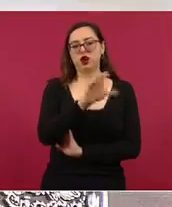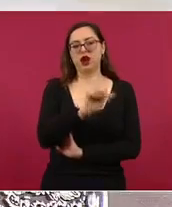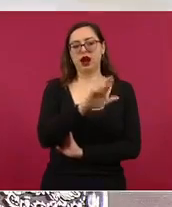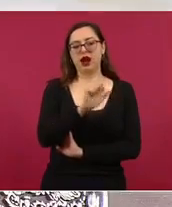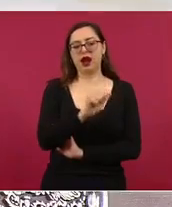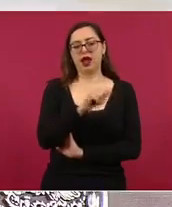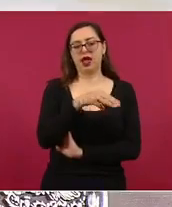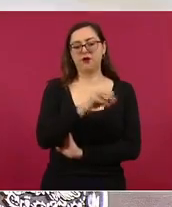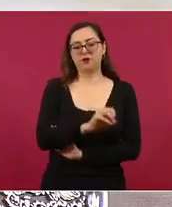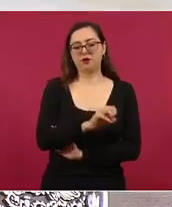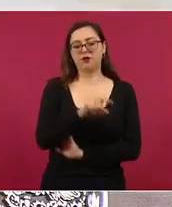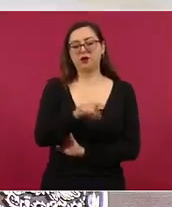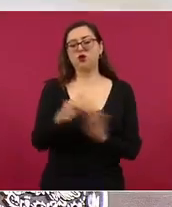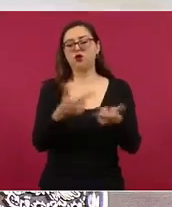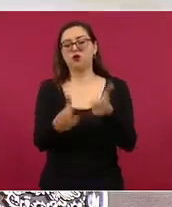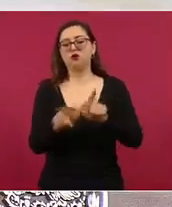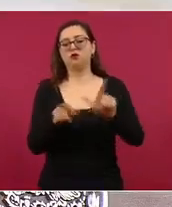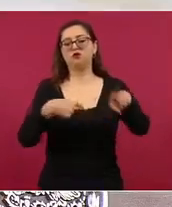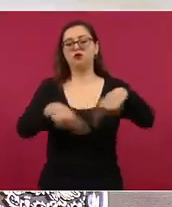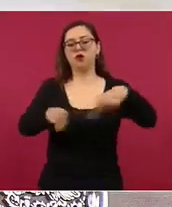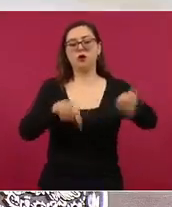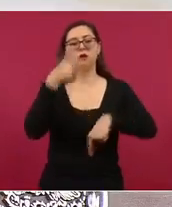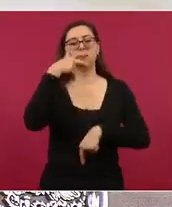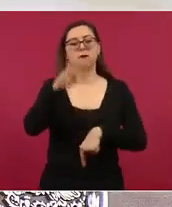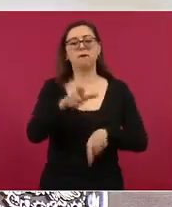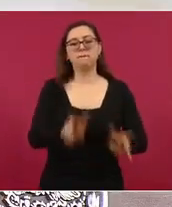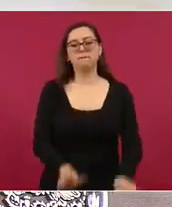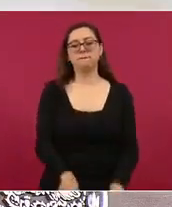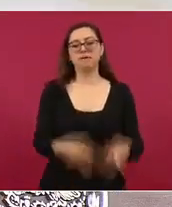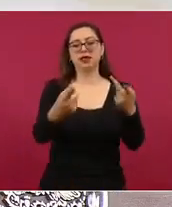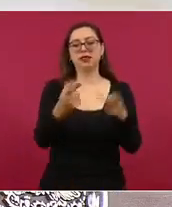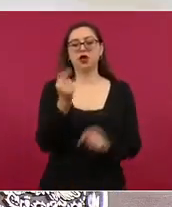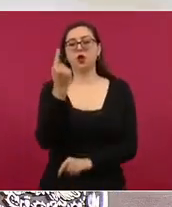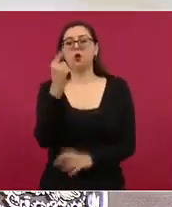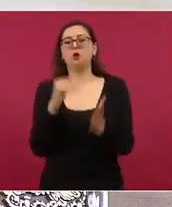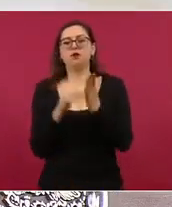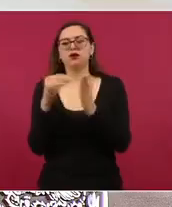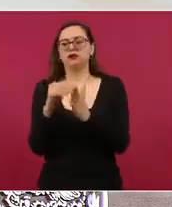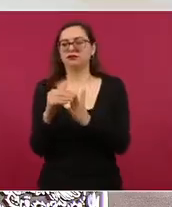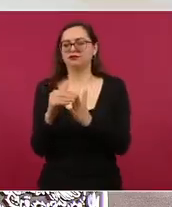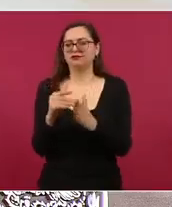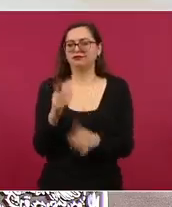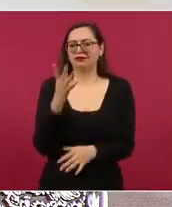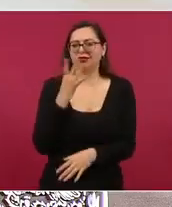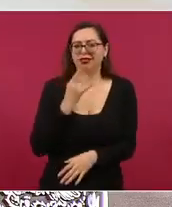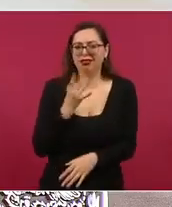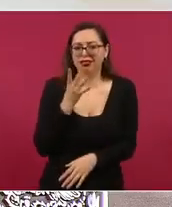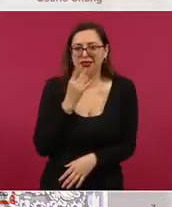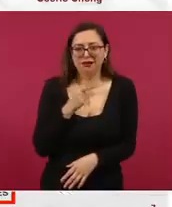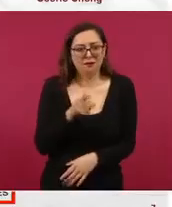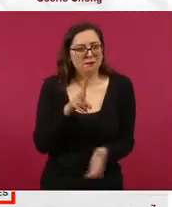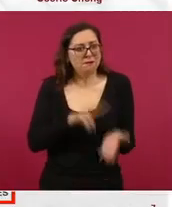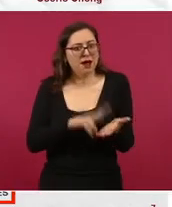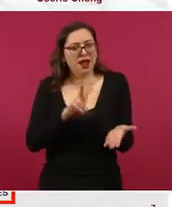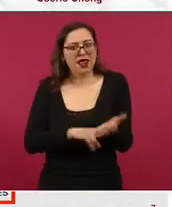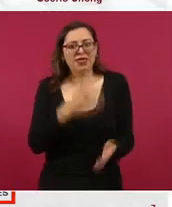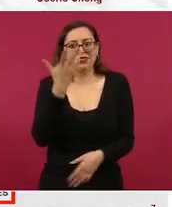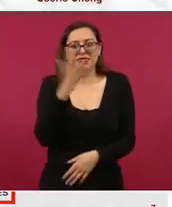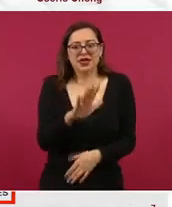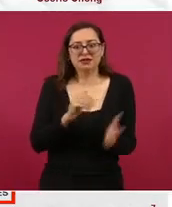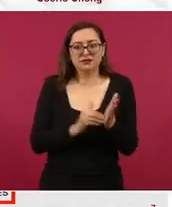el equipo del Pachuca en cerca de 1 millón de pesos cuando valía casi 10. Luego otro